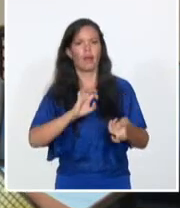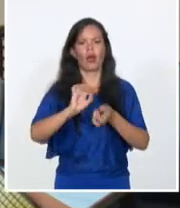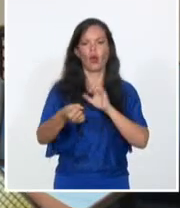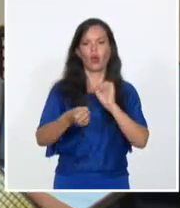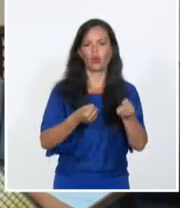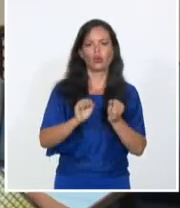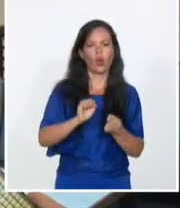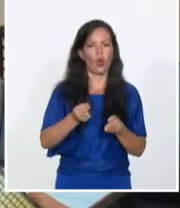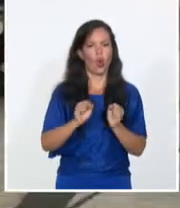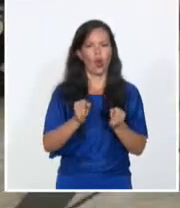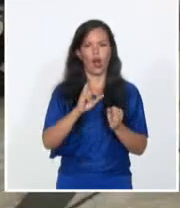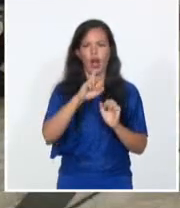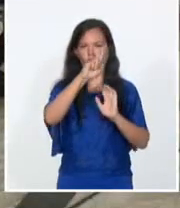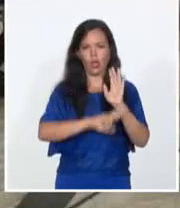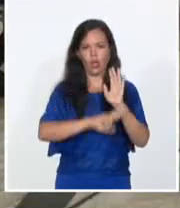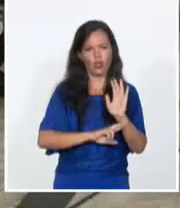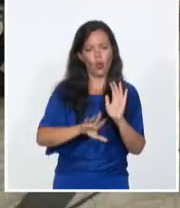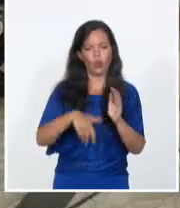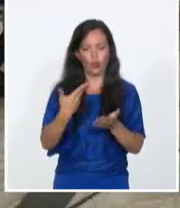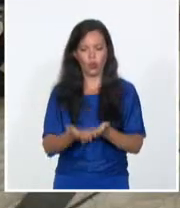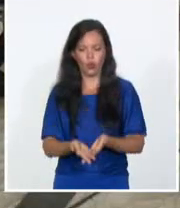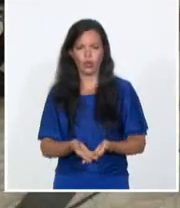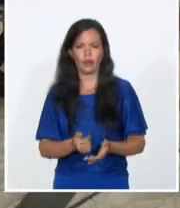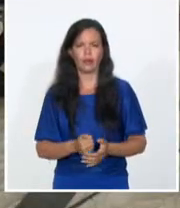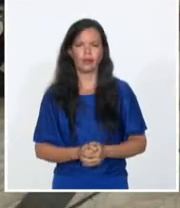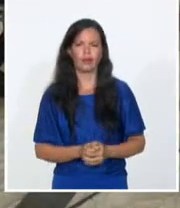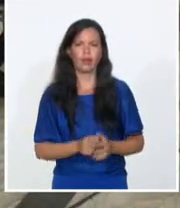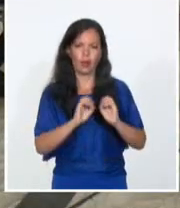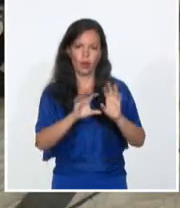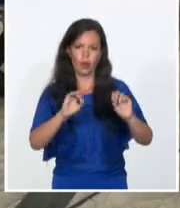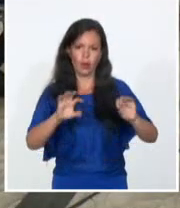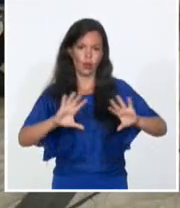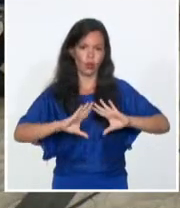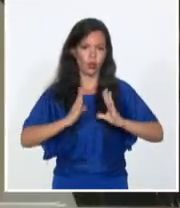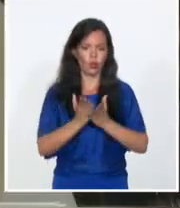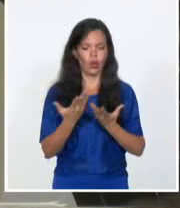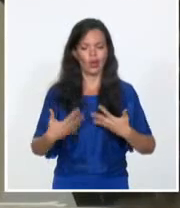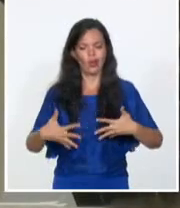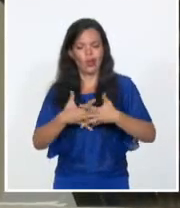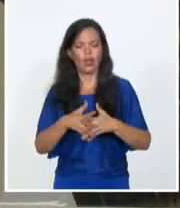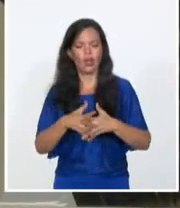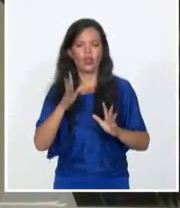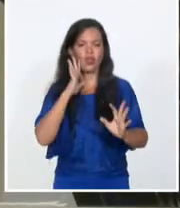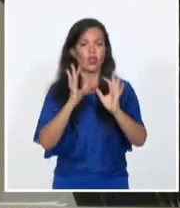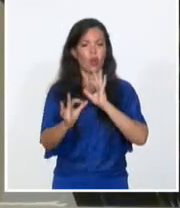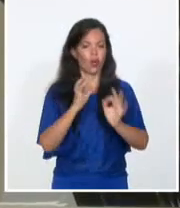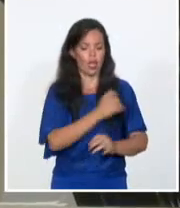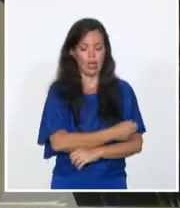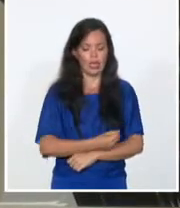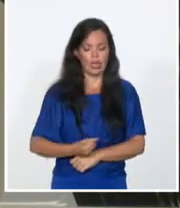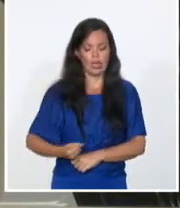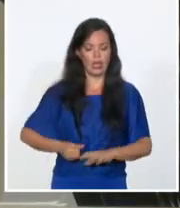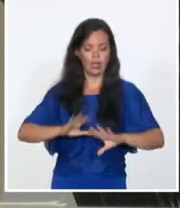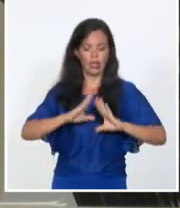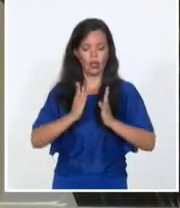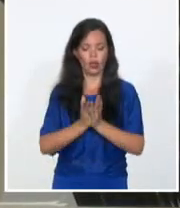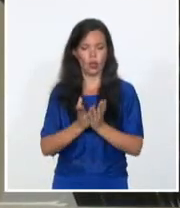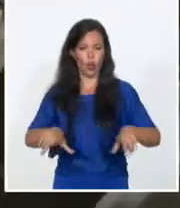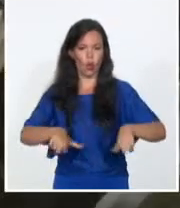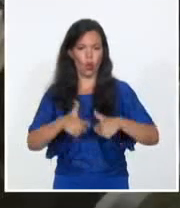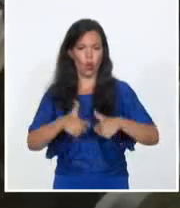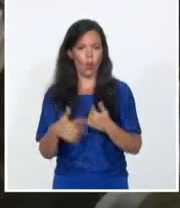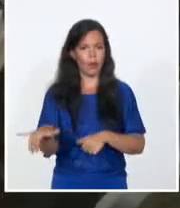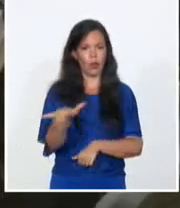organización promueve. Temas vinculados a la seguridad, sostenibilidad, resiliencia, igualdad de género y derecho